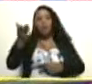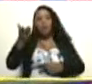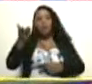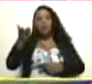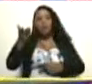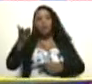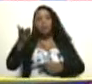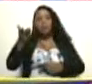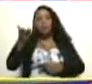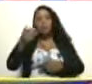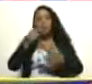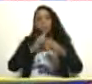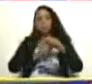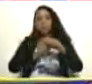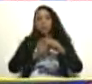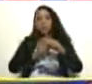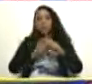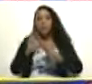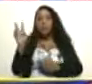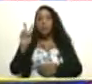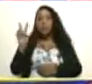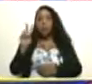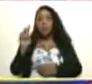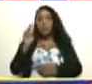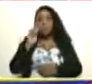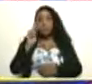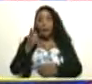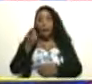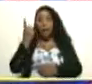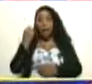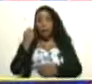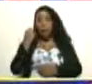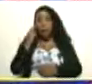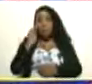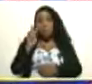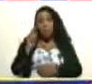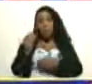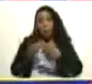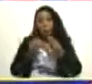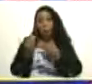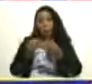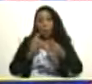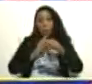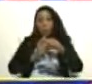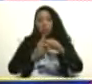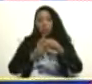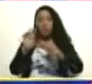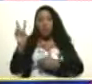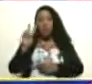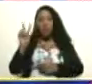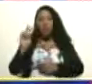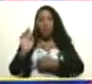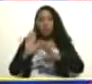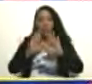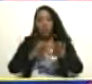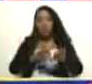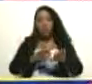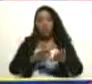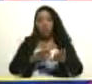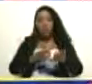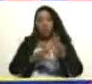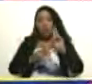afirmativo venezolano. Lo que vimos ayer fue lo afirmativo venezolano. Y vimos a más de 10